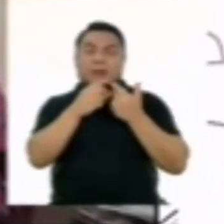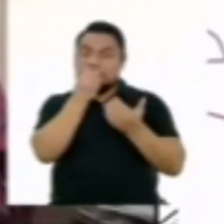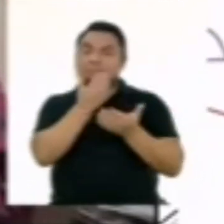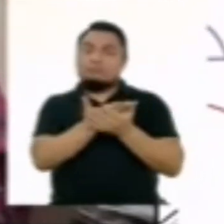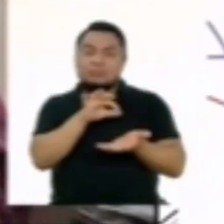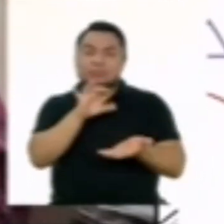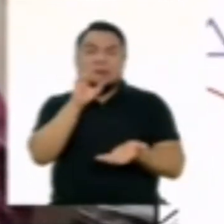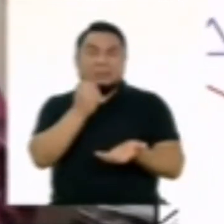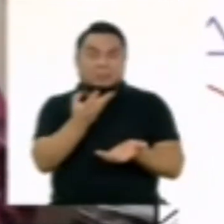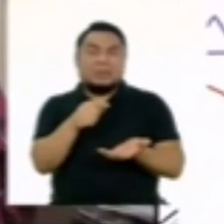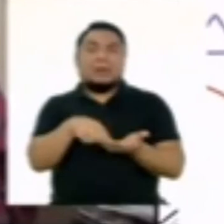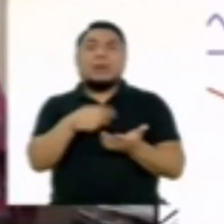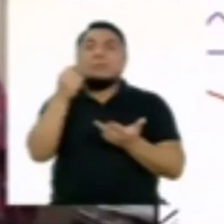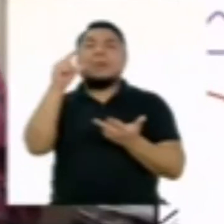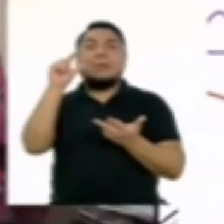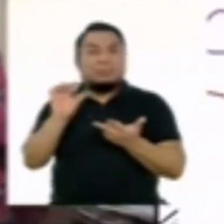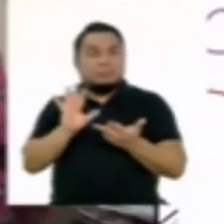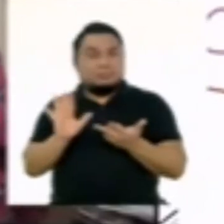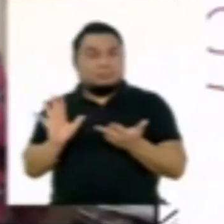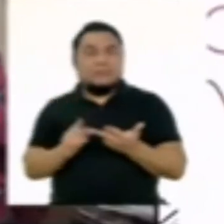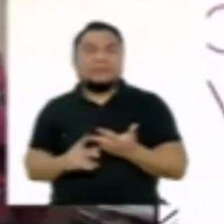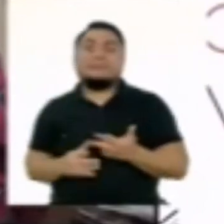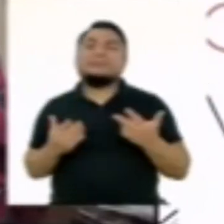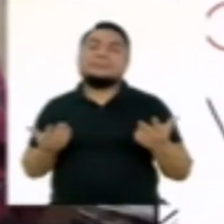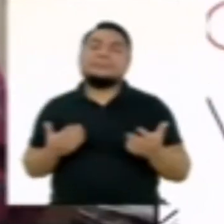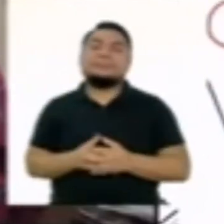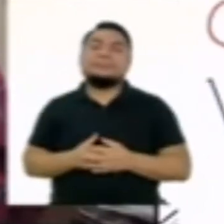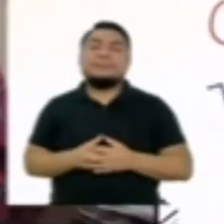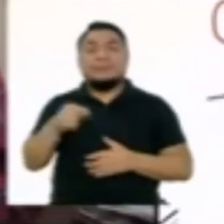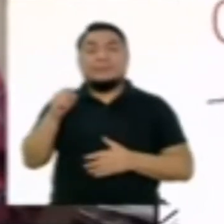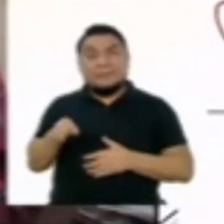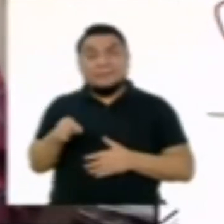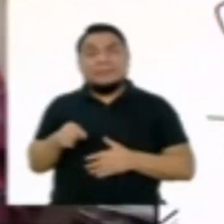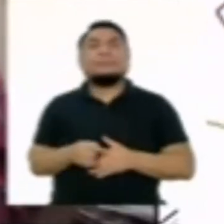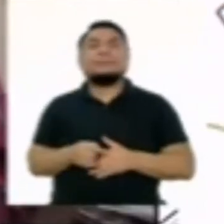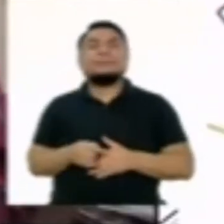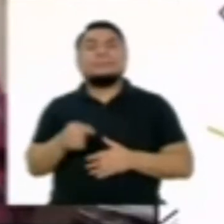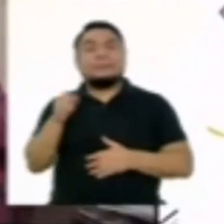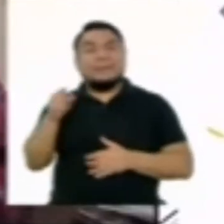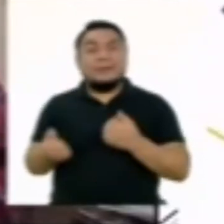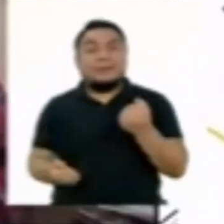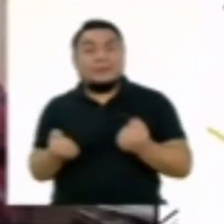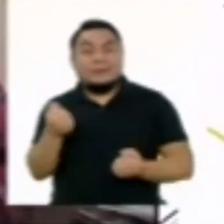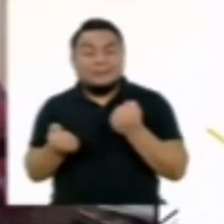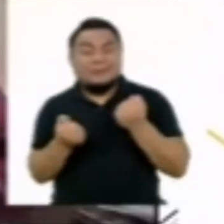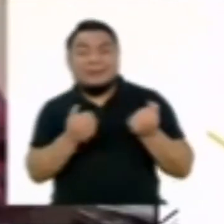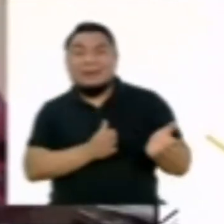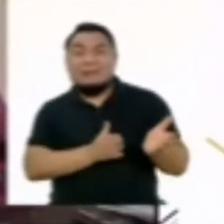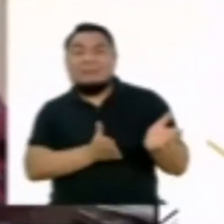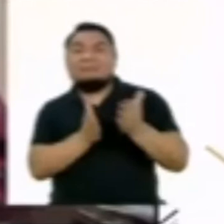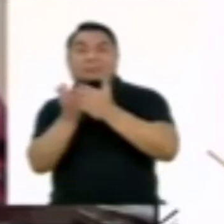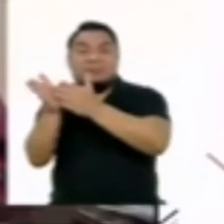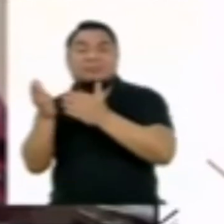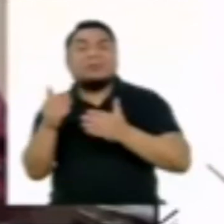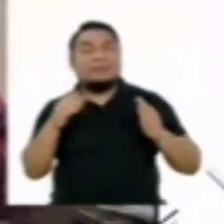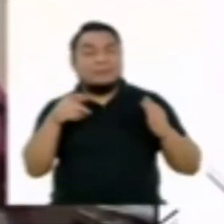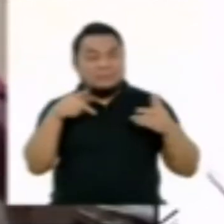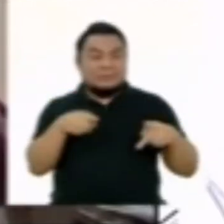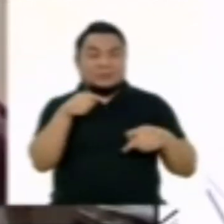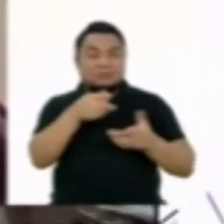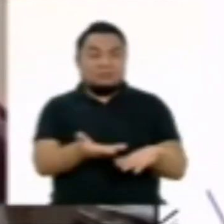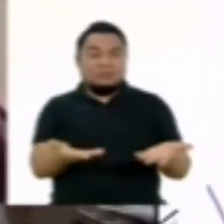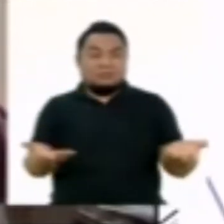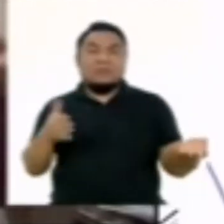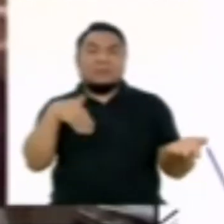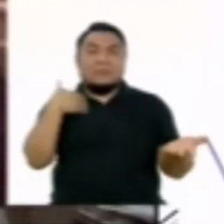buen estado, a buen precio. En esta medida, el transporte permite que los